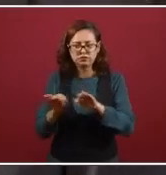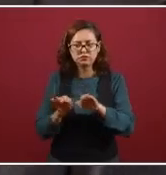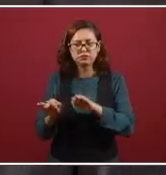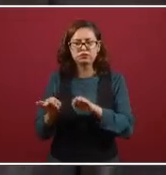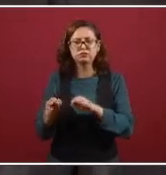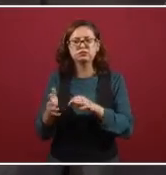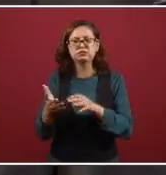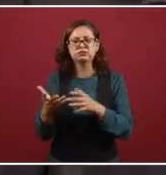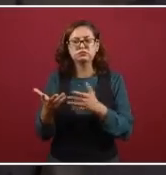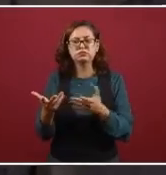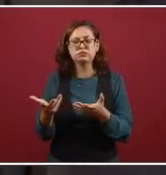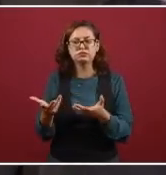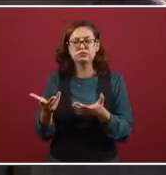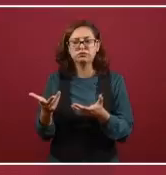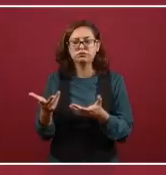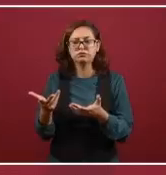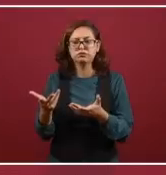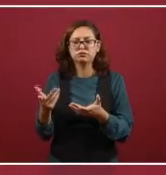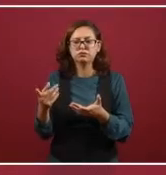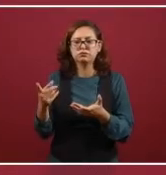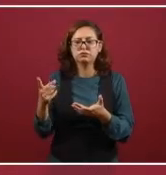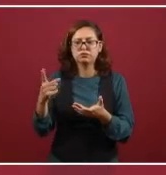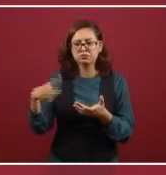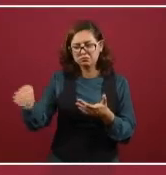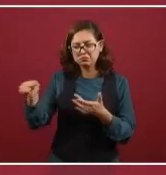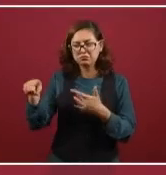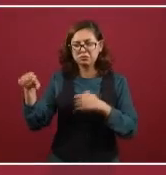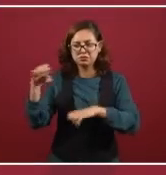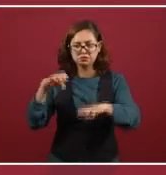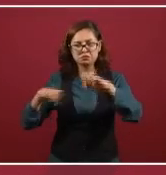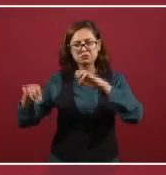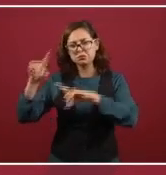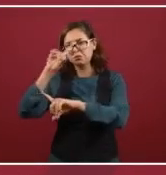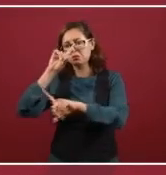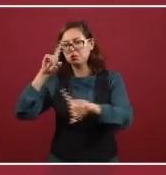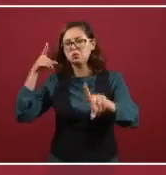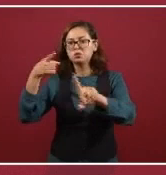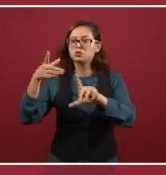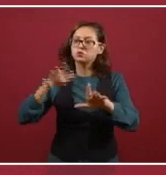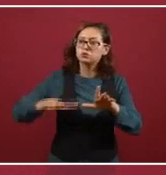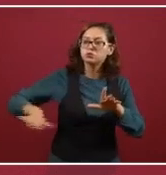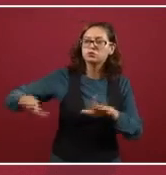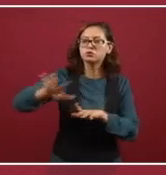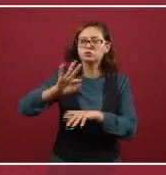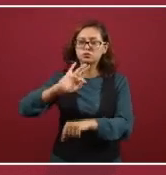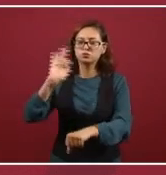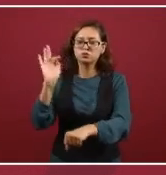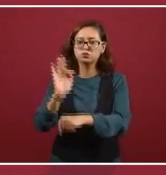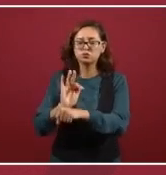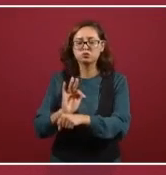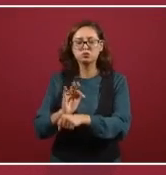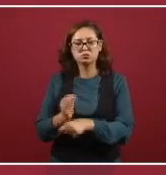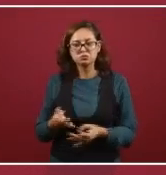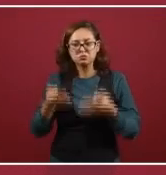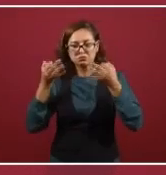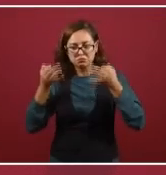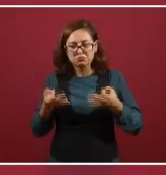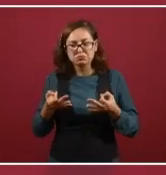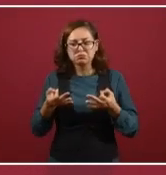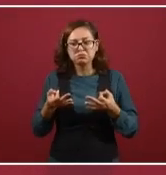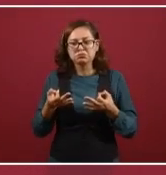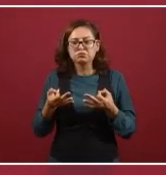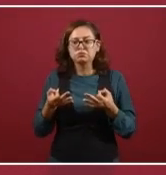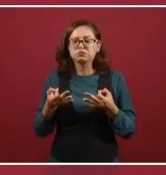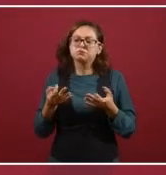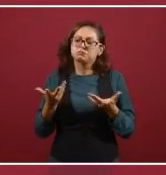de manera especial a empresarios con dimensión social, con vocación cívica, para